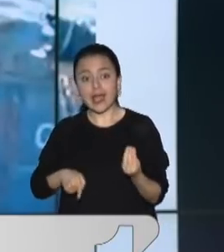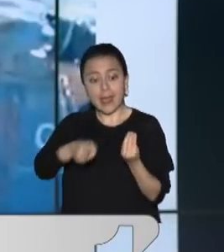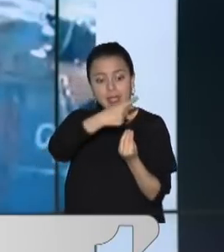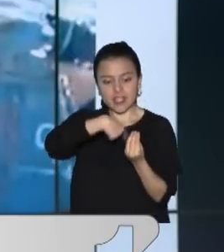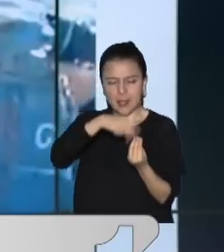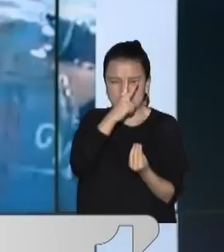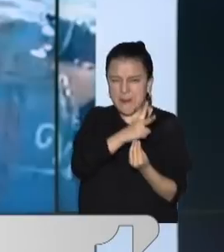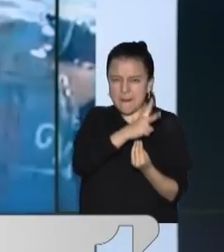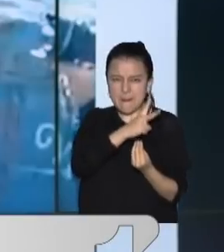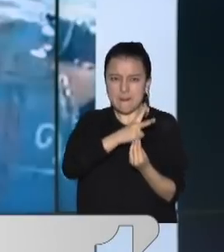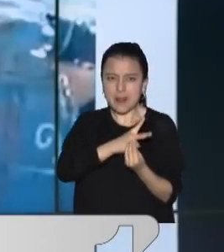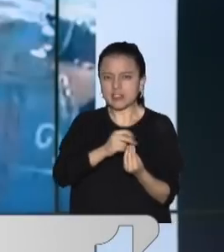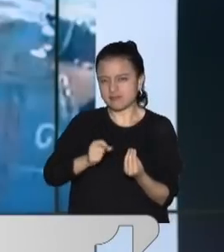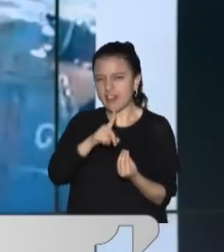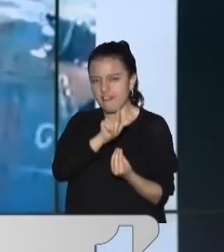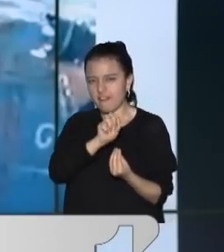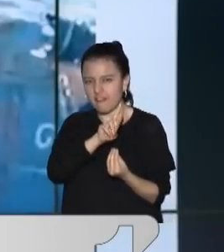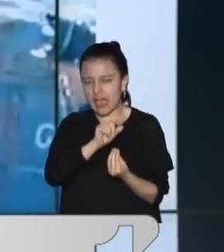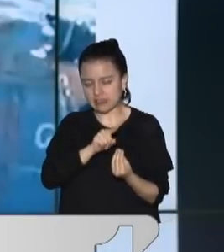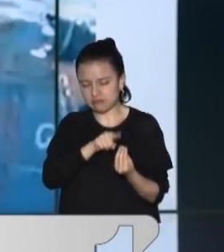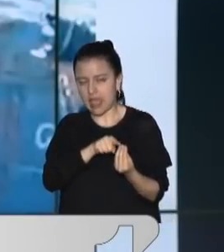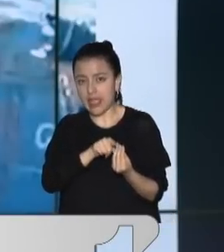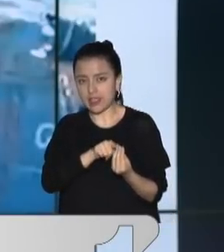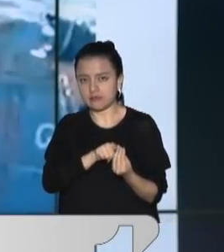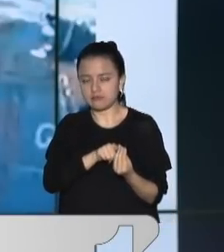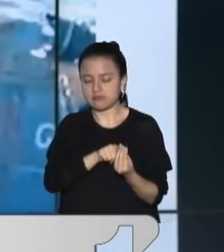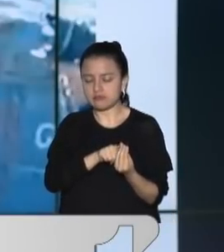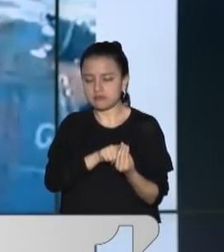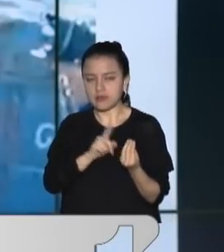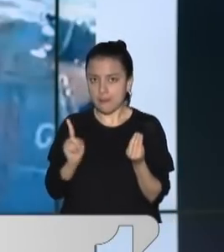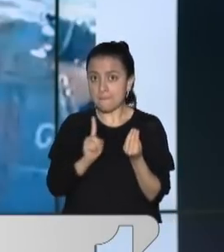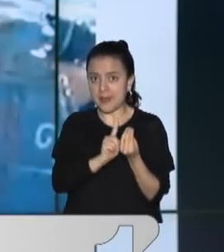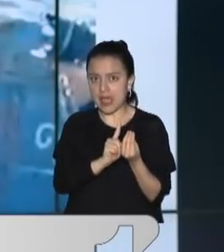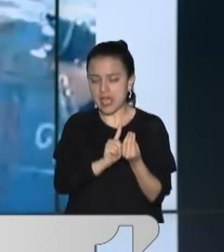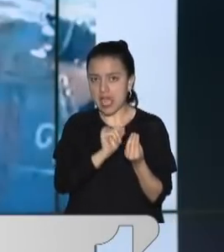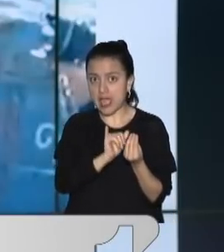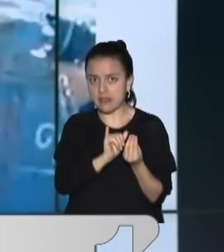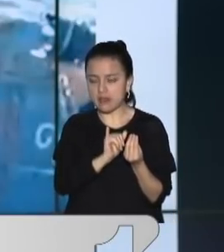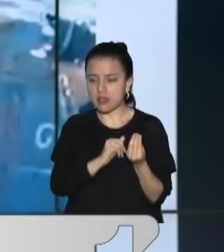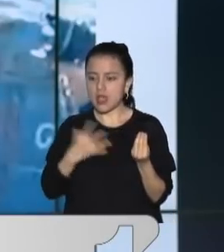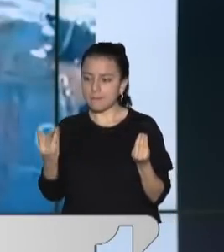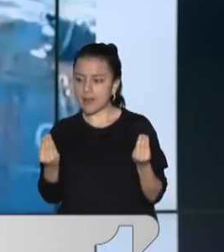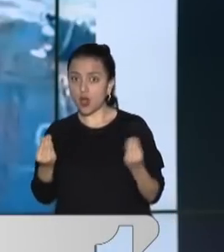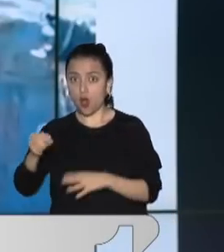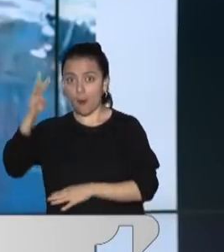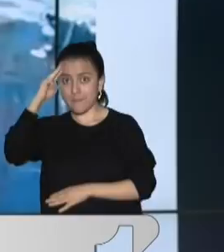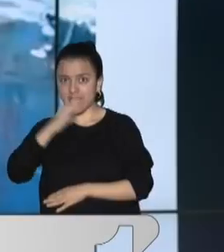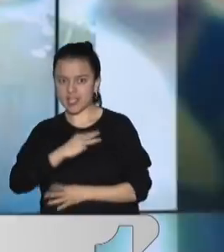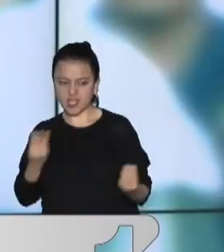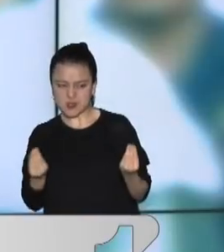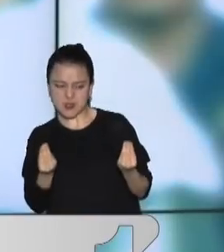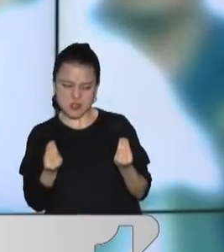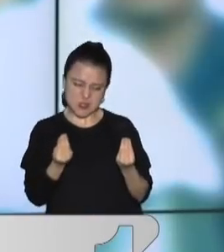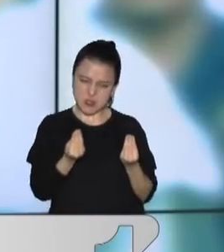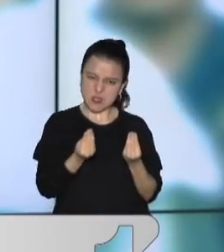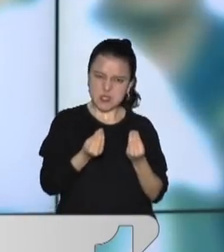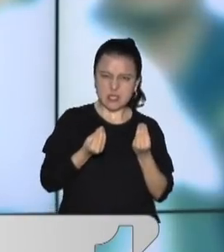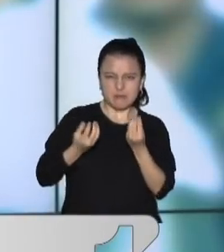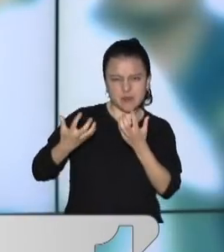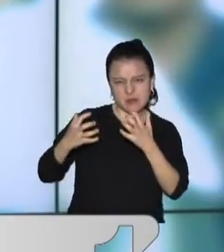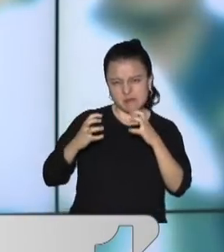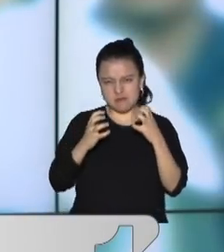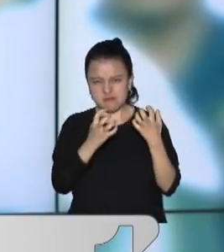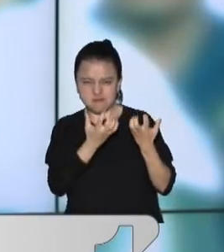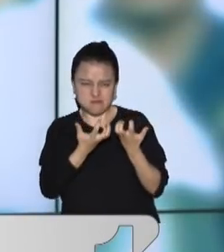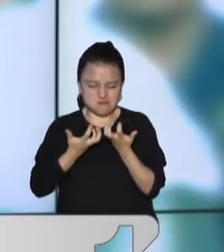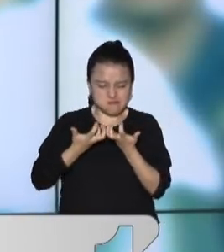de Venezuela, pero pues de esta manera, después de más de un año de estar refugiado allí en ese país, llega a su fin los días del